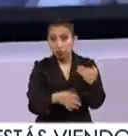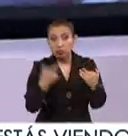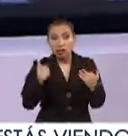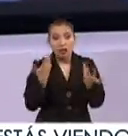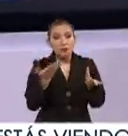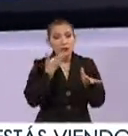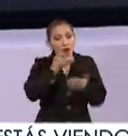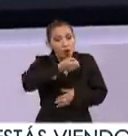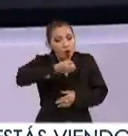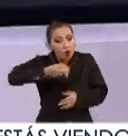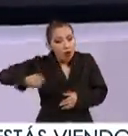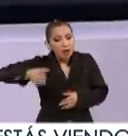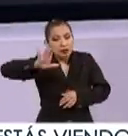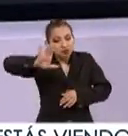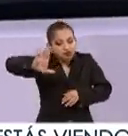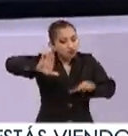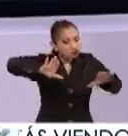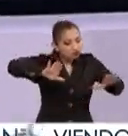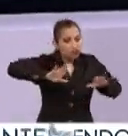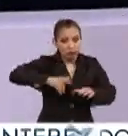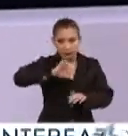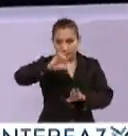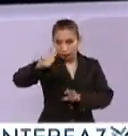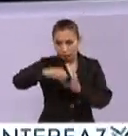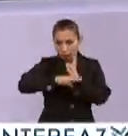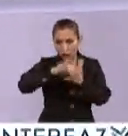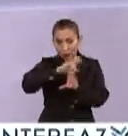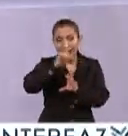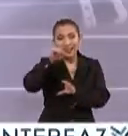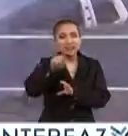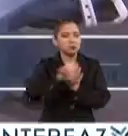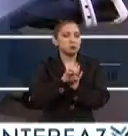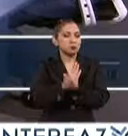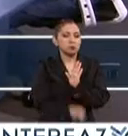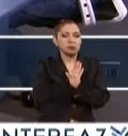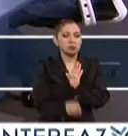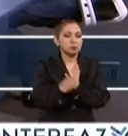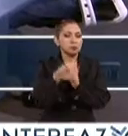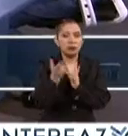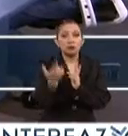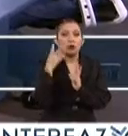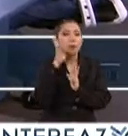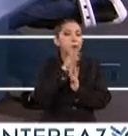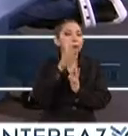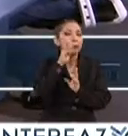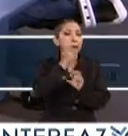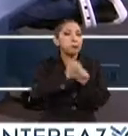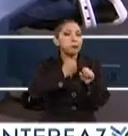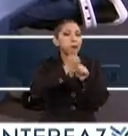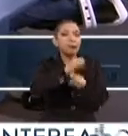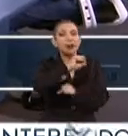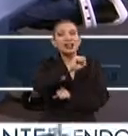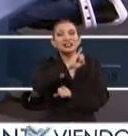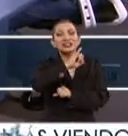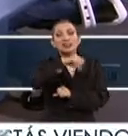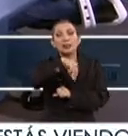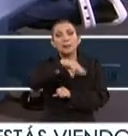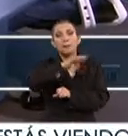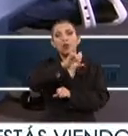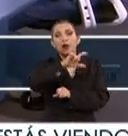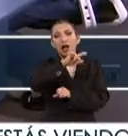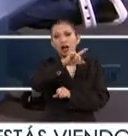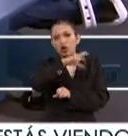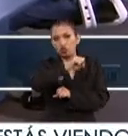estar debidamente organizados pues, nos ayuda. Otra cosa que es muy importante son por ejemplo, los simulacros. Muchas de las gentes que